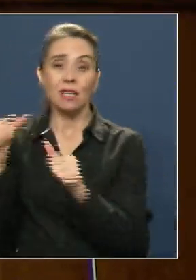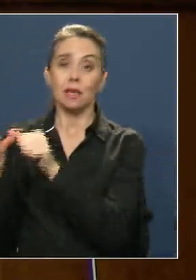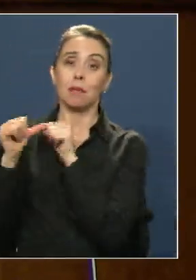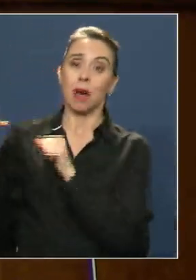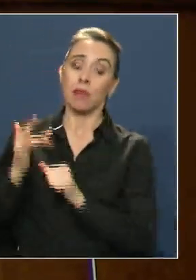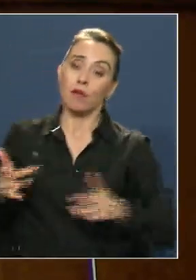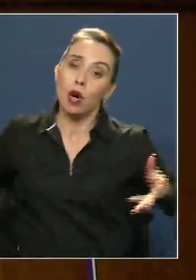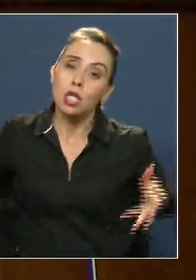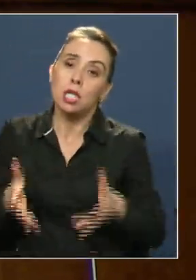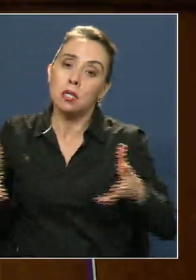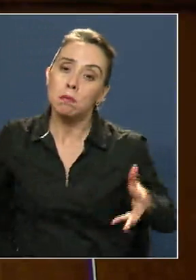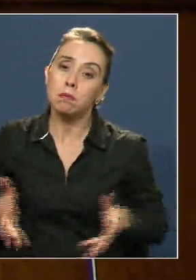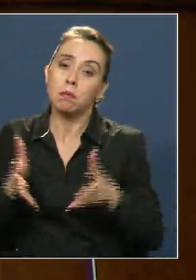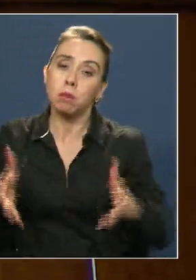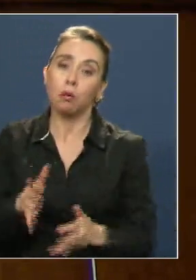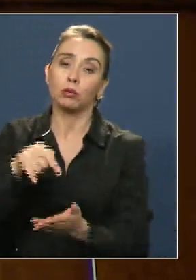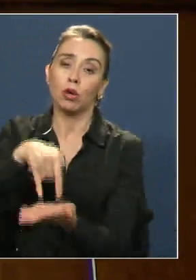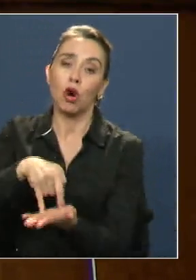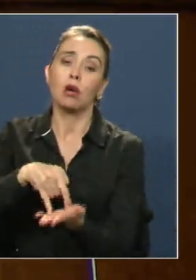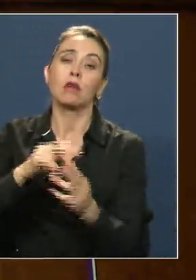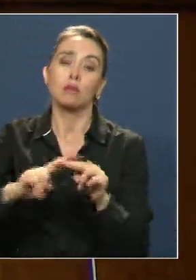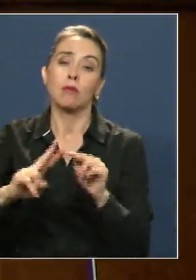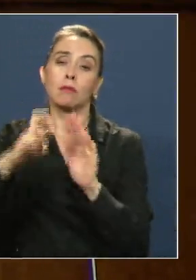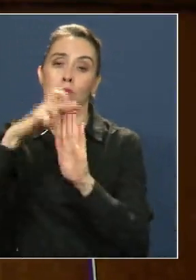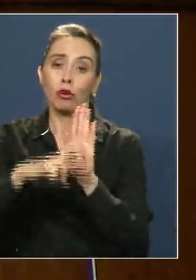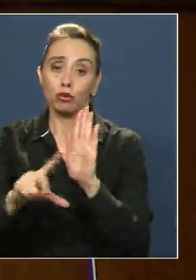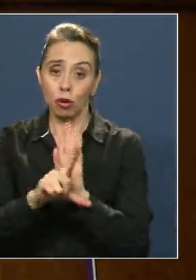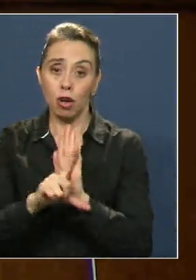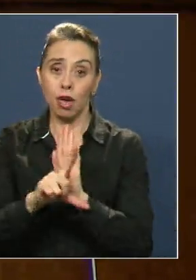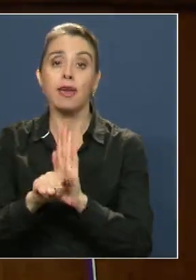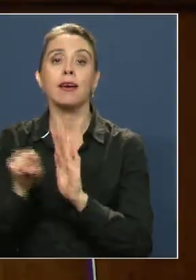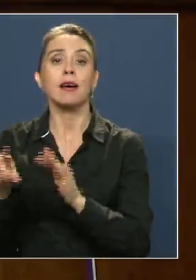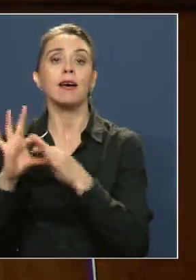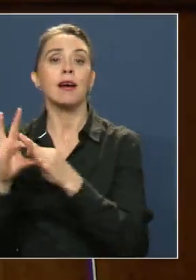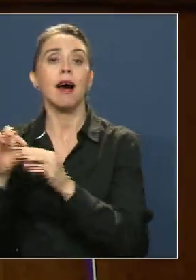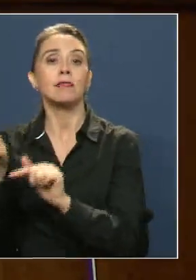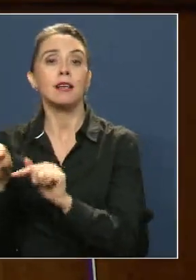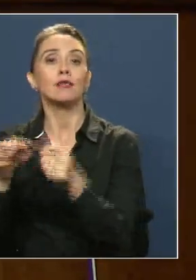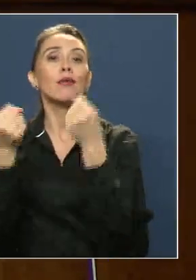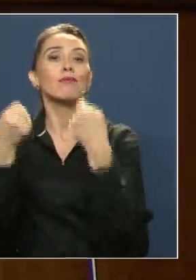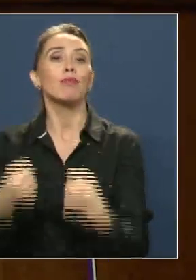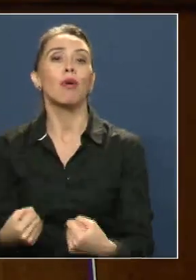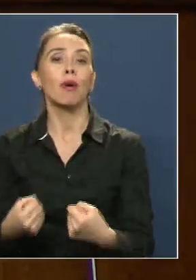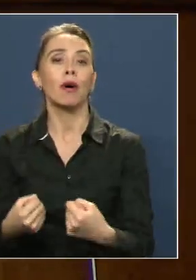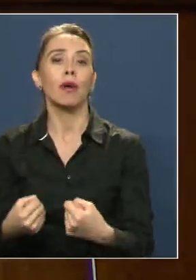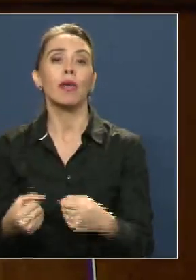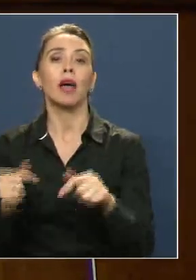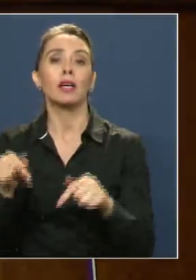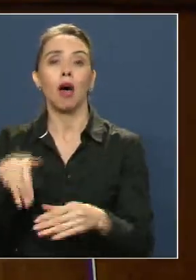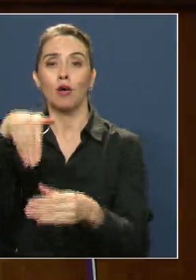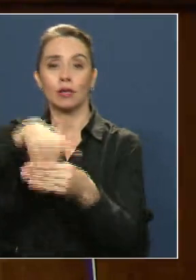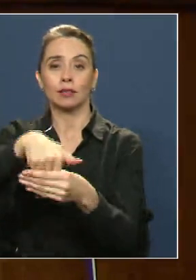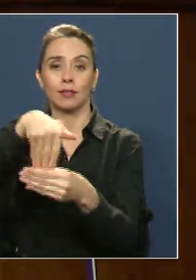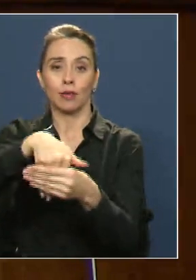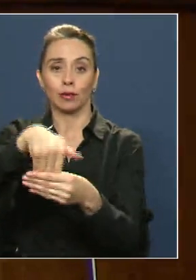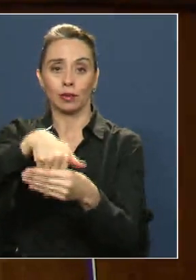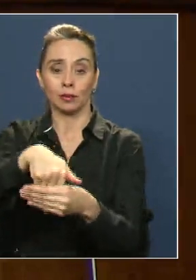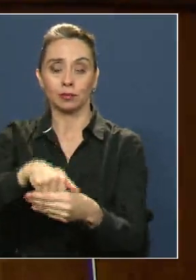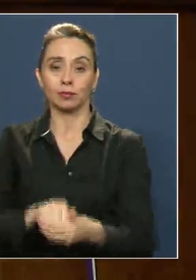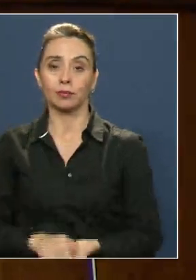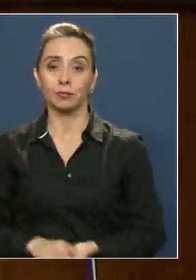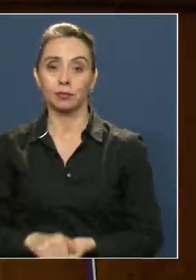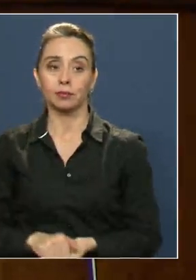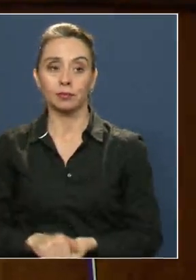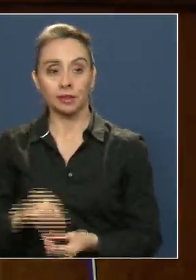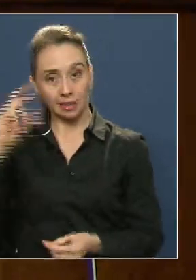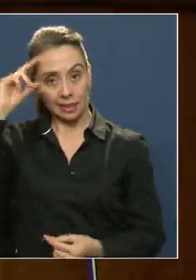el Congreso a este proyecto hacen posible que hoy día lo vayamos a votar.